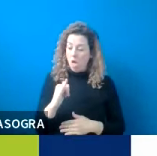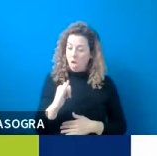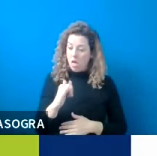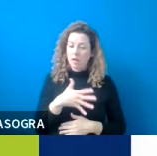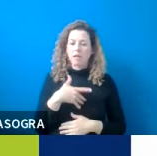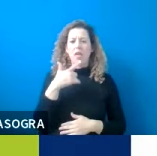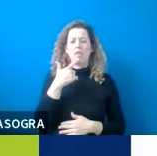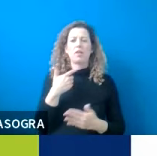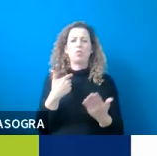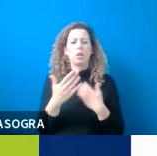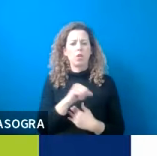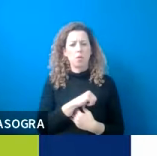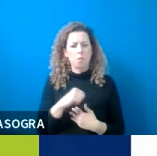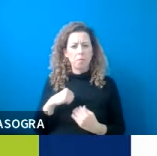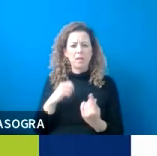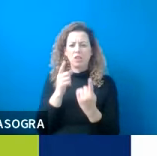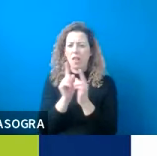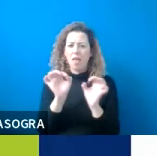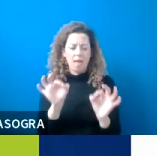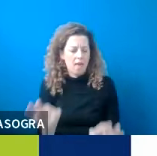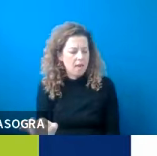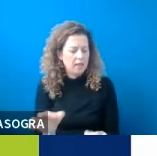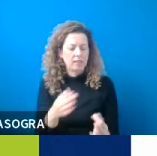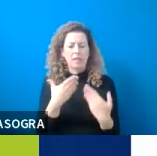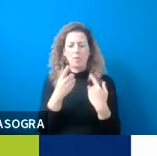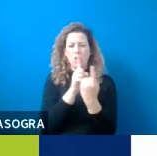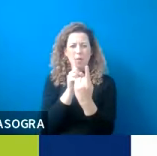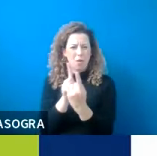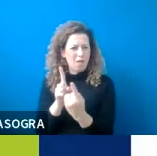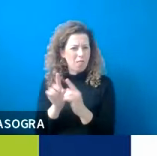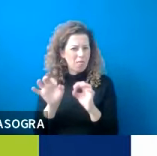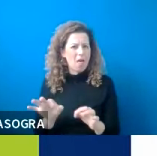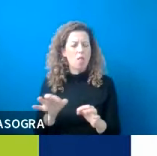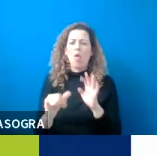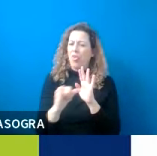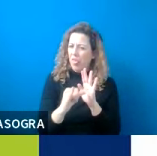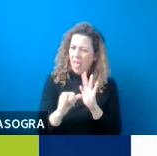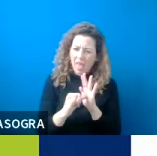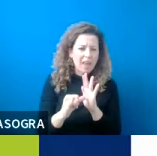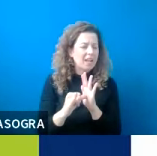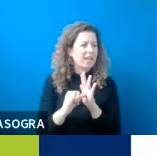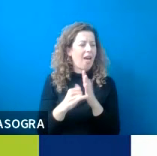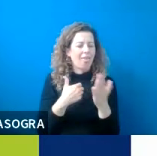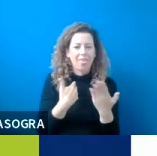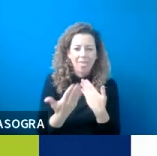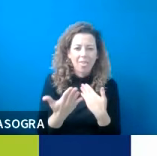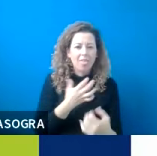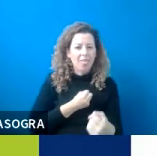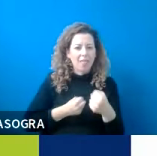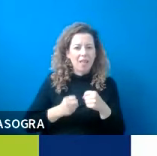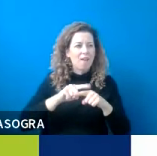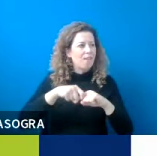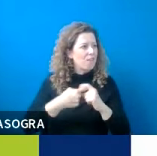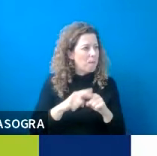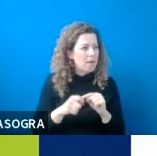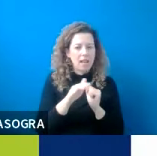un trato muy personalizado, son tratamientos muy individualizados, con mucha cercanía hacia la familia y hacia